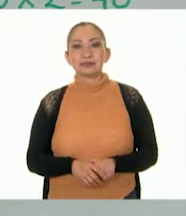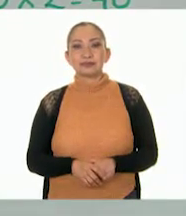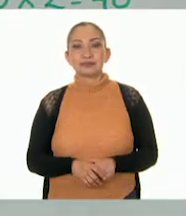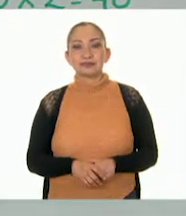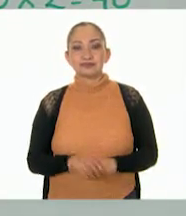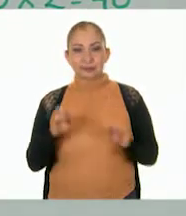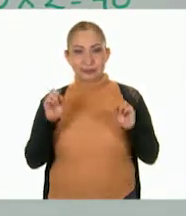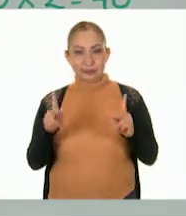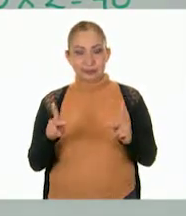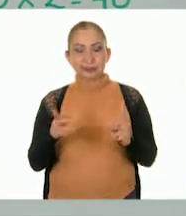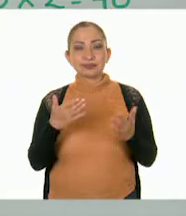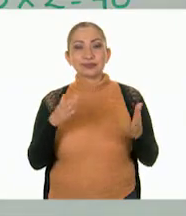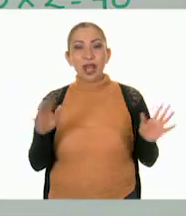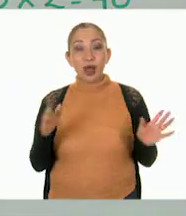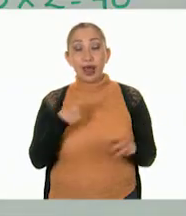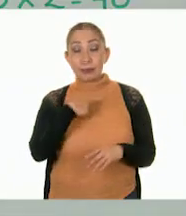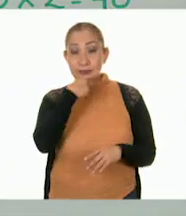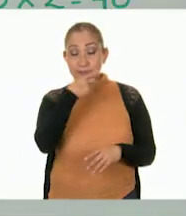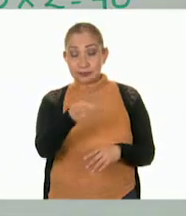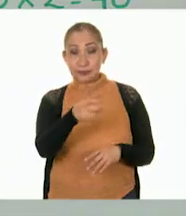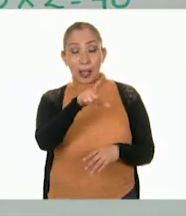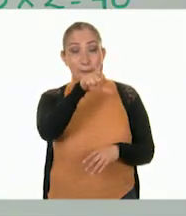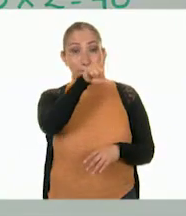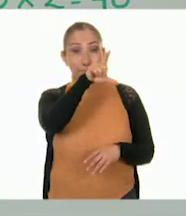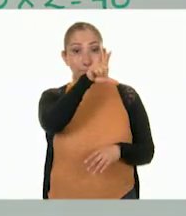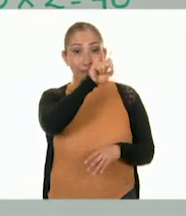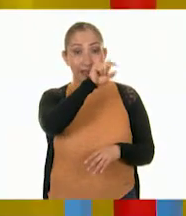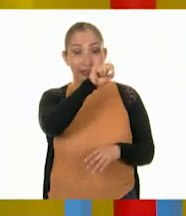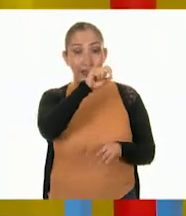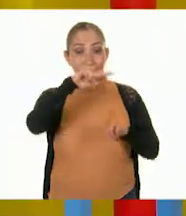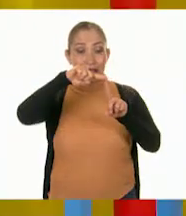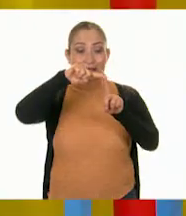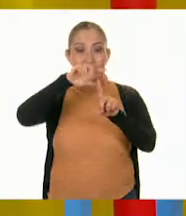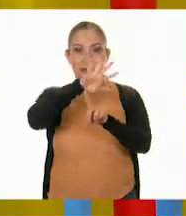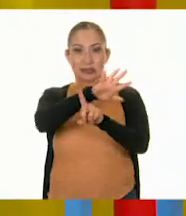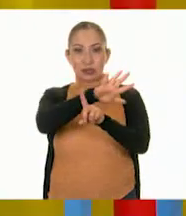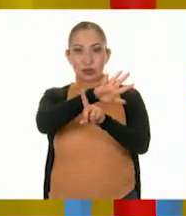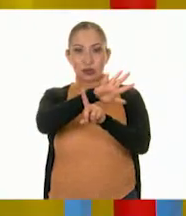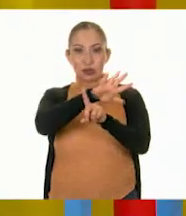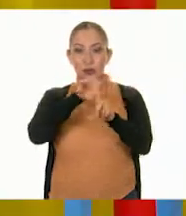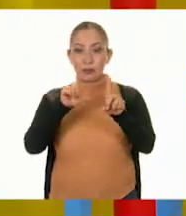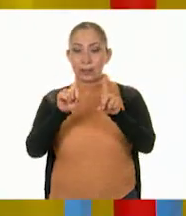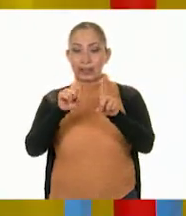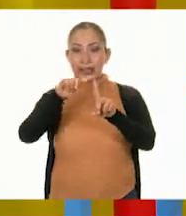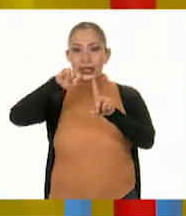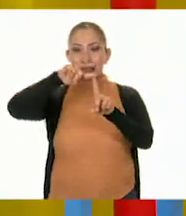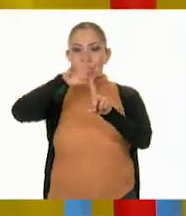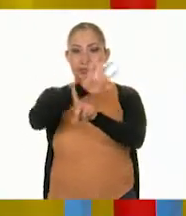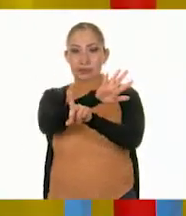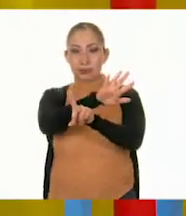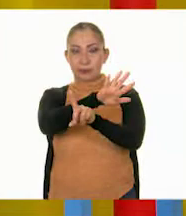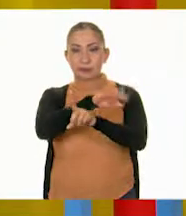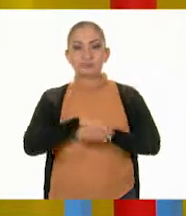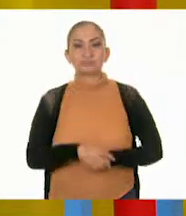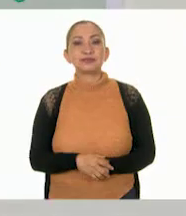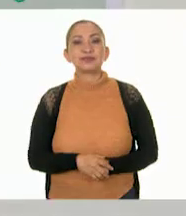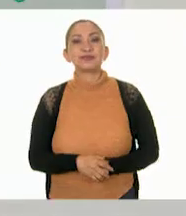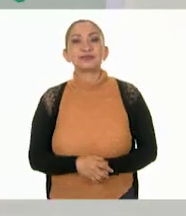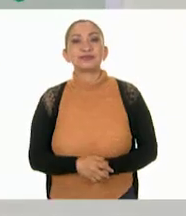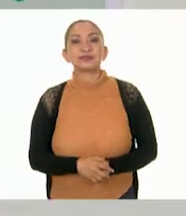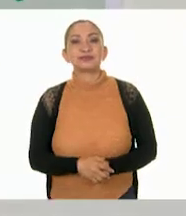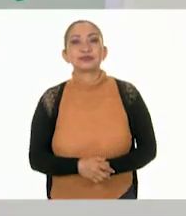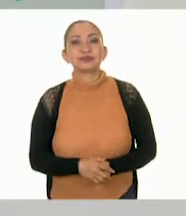Ok. Y nos comentabas que era 20 entre 5. Sí. Vamos a poner 20 entre 5. 20